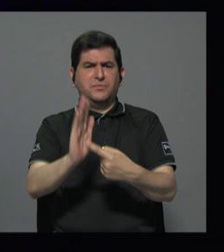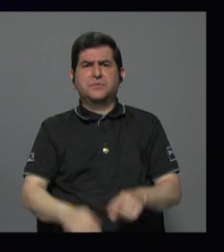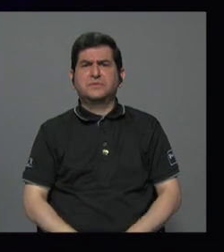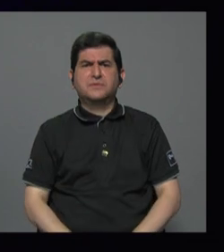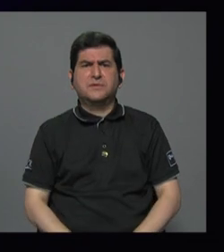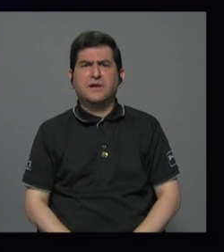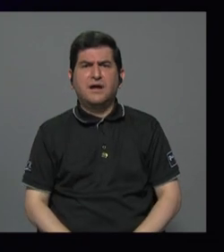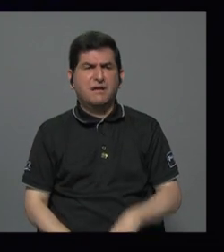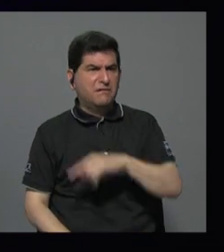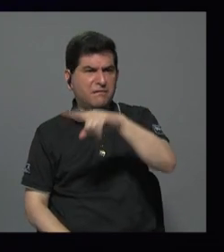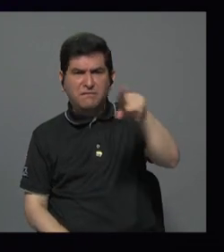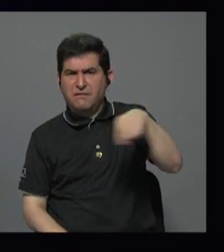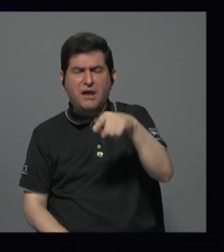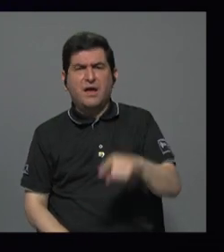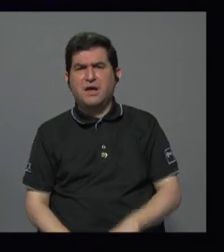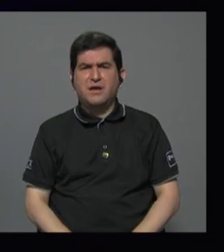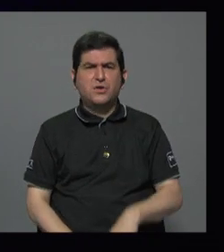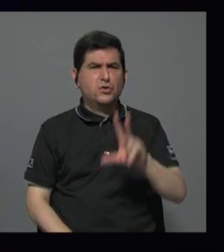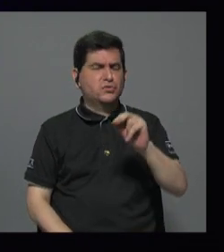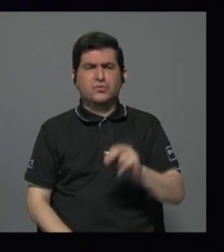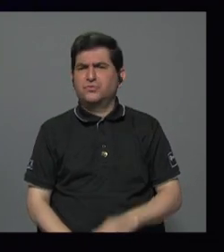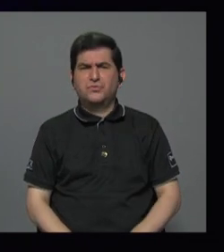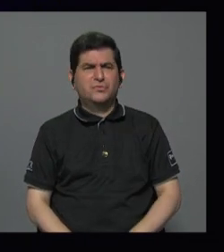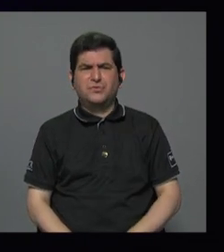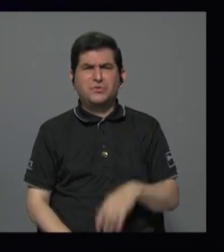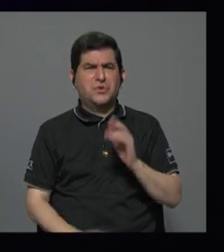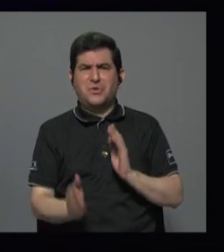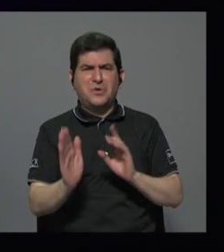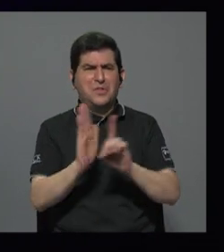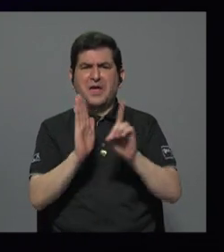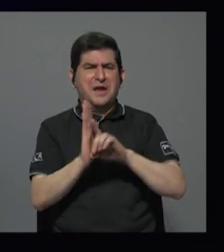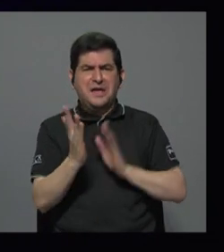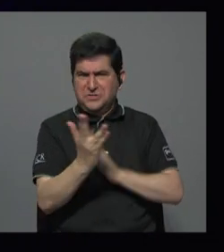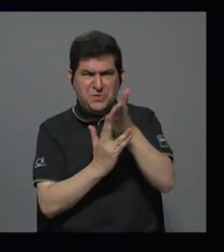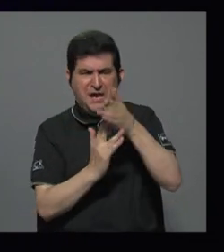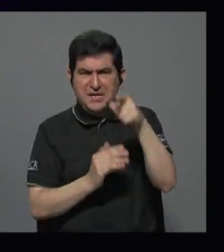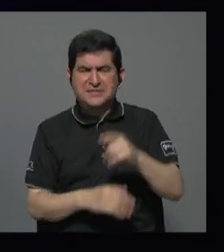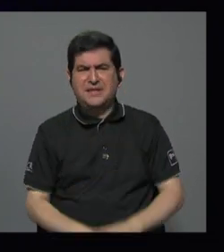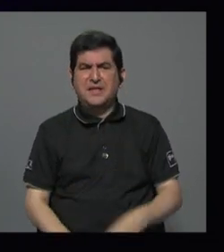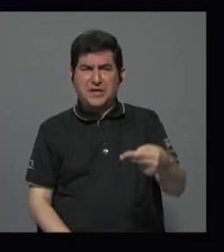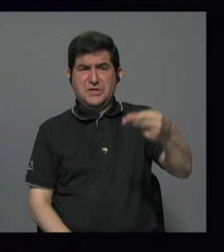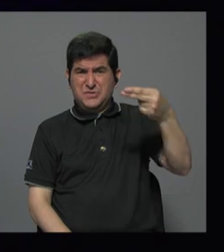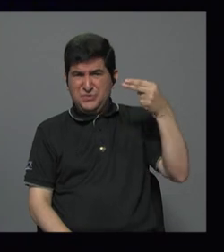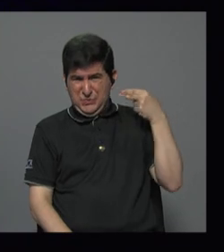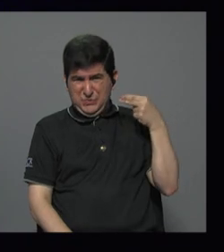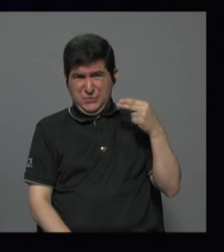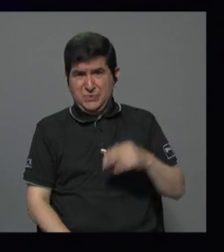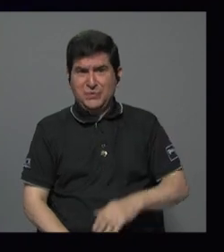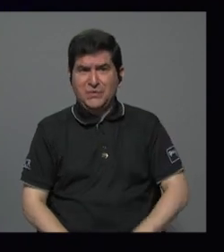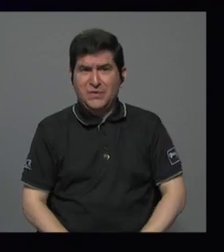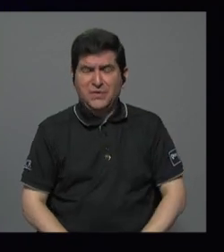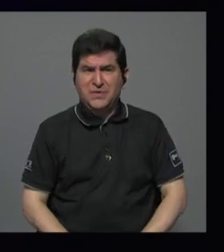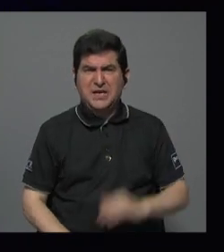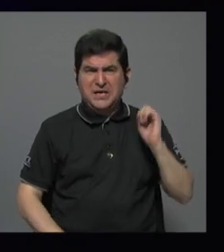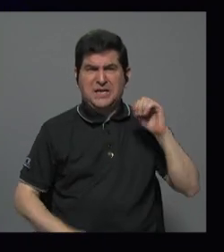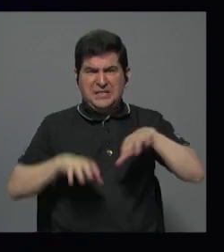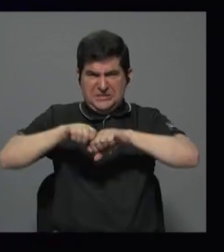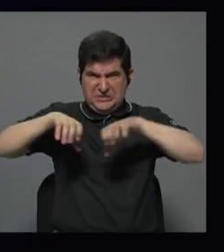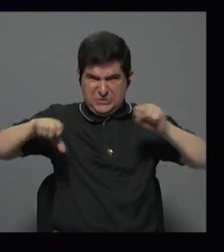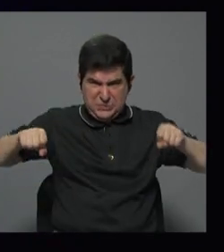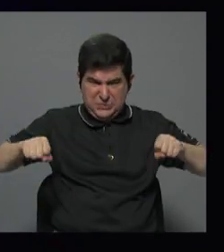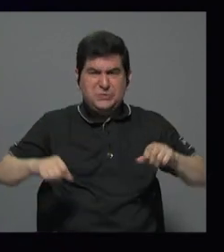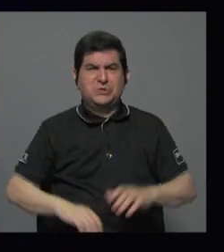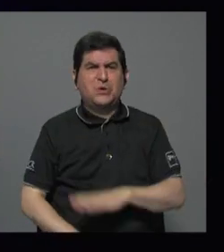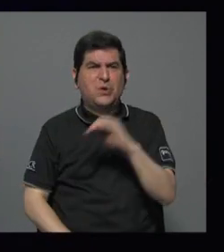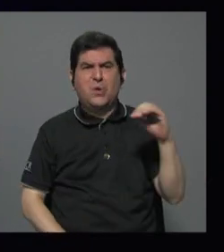no no no me des en ese puesto han tenido como un historial de corrupción o de